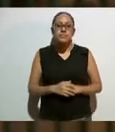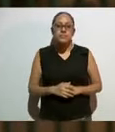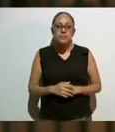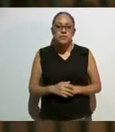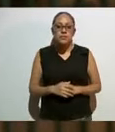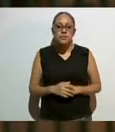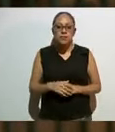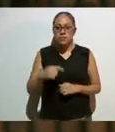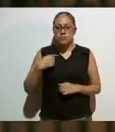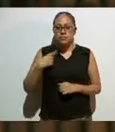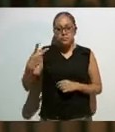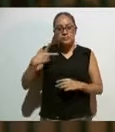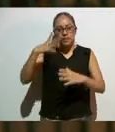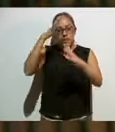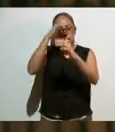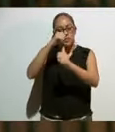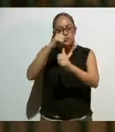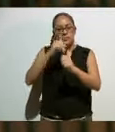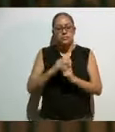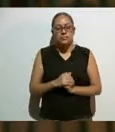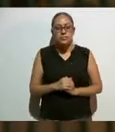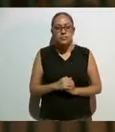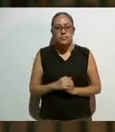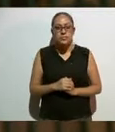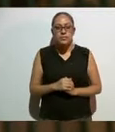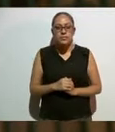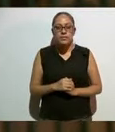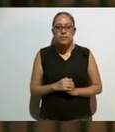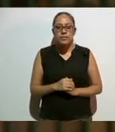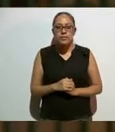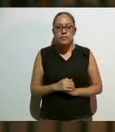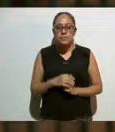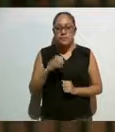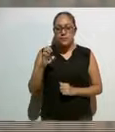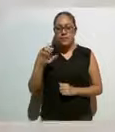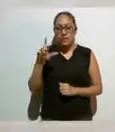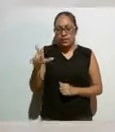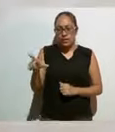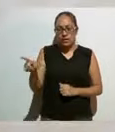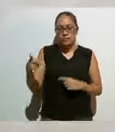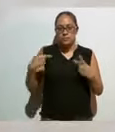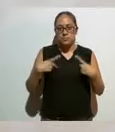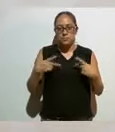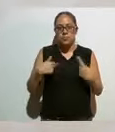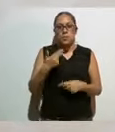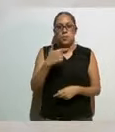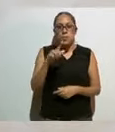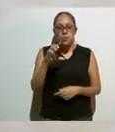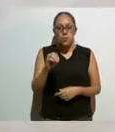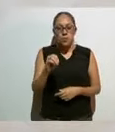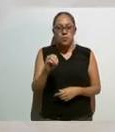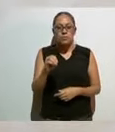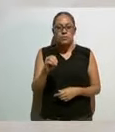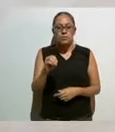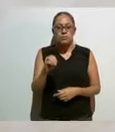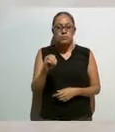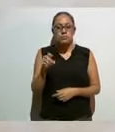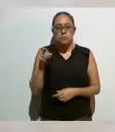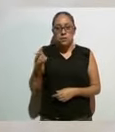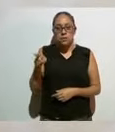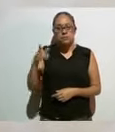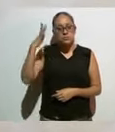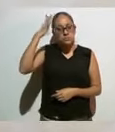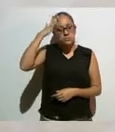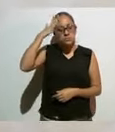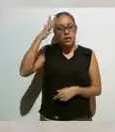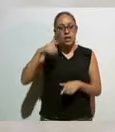hicimos un acuerdo. Él era dirigente y sigue siendo, nada más que